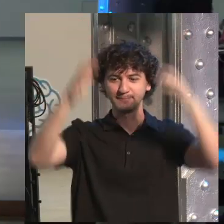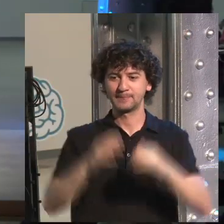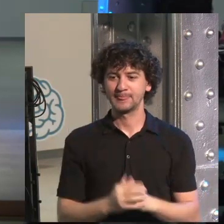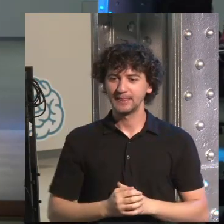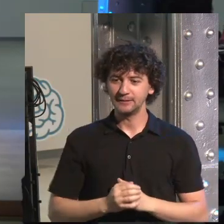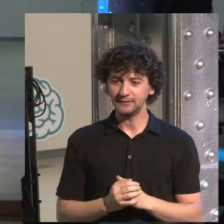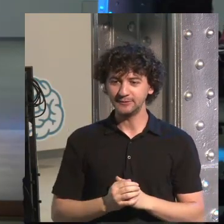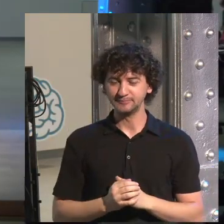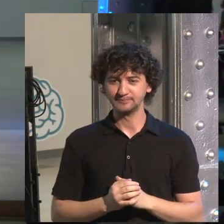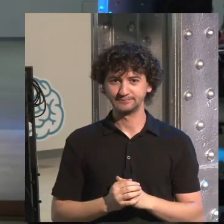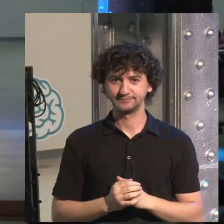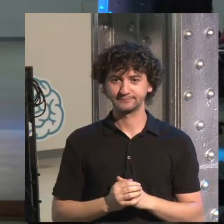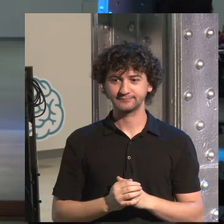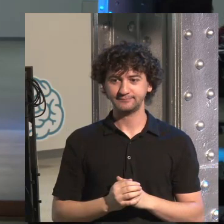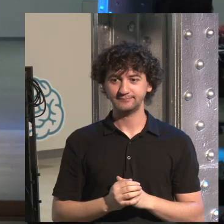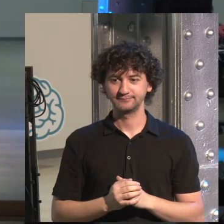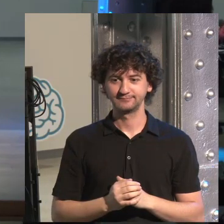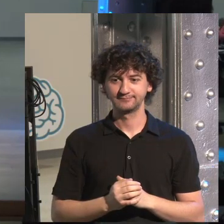Muchas gracias.